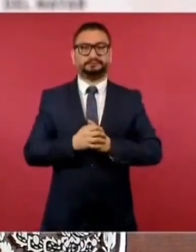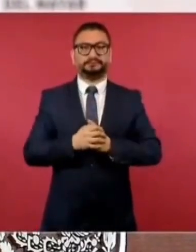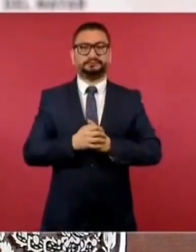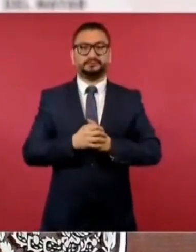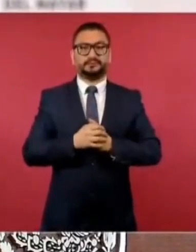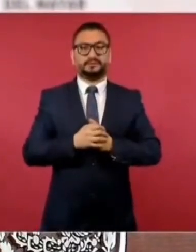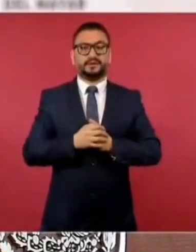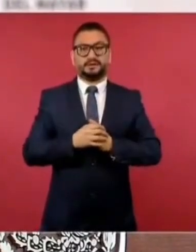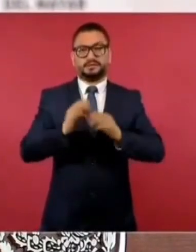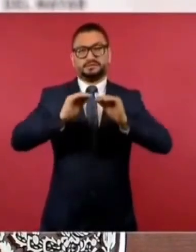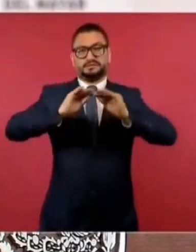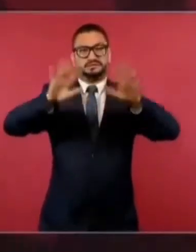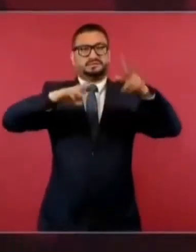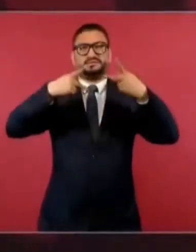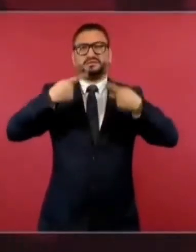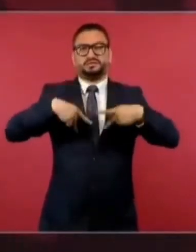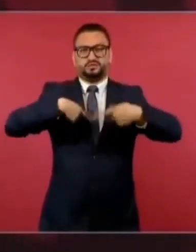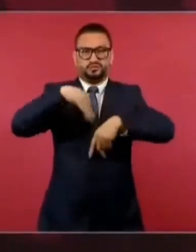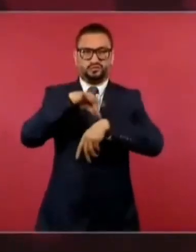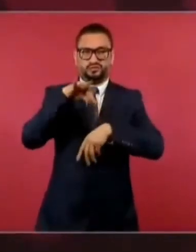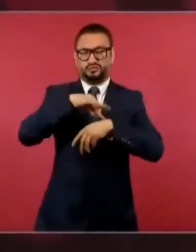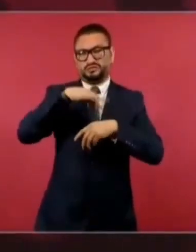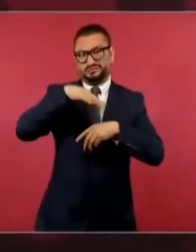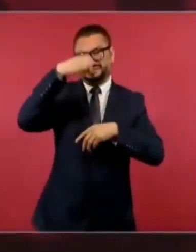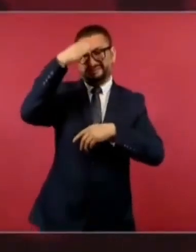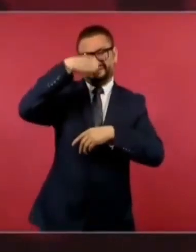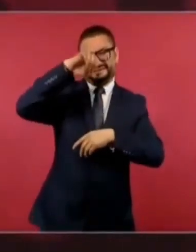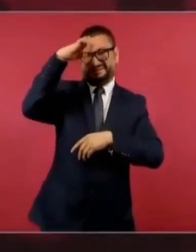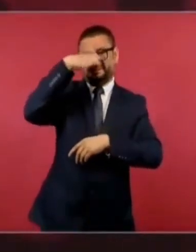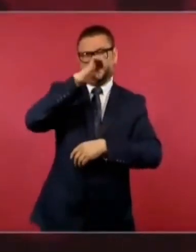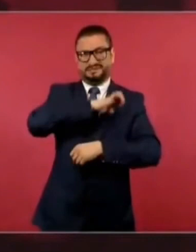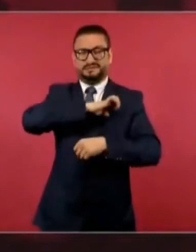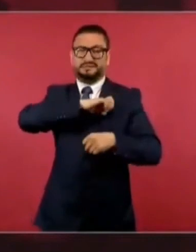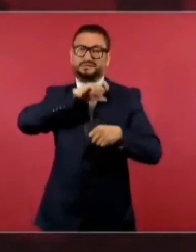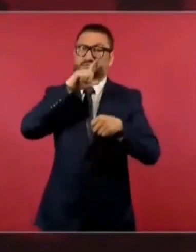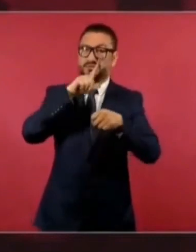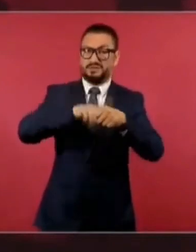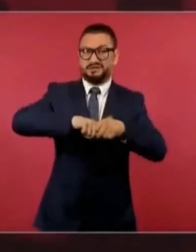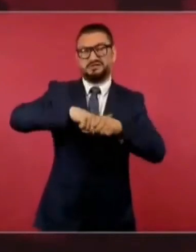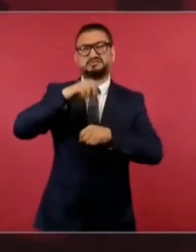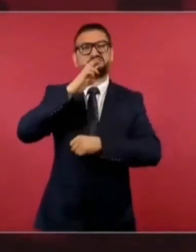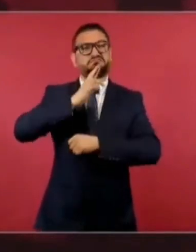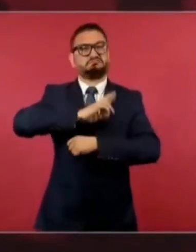y con especialistas de lo mejor.